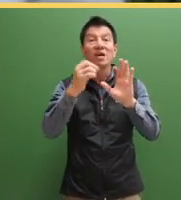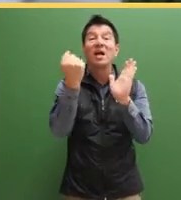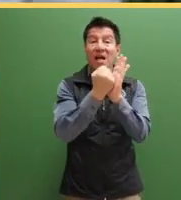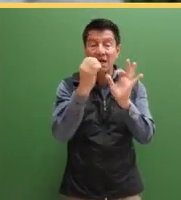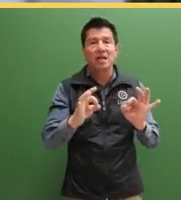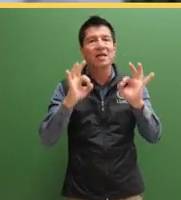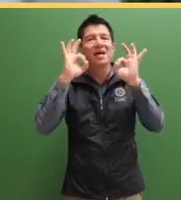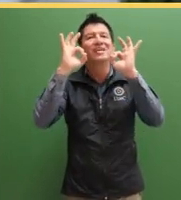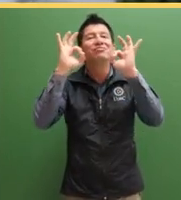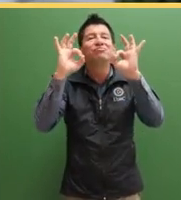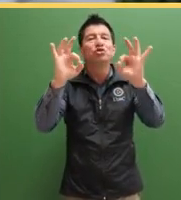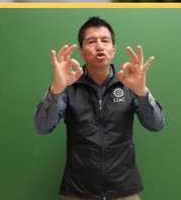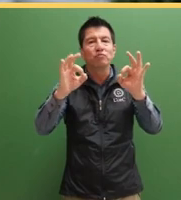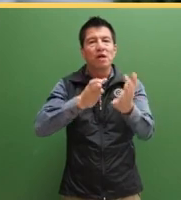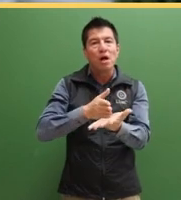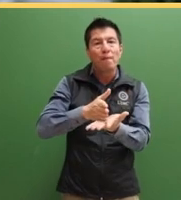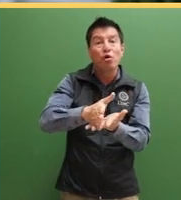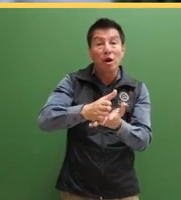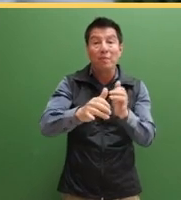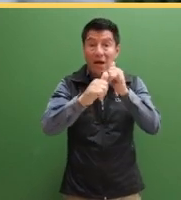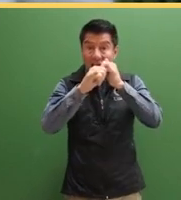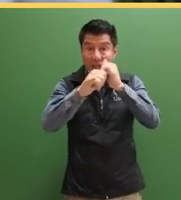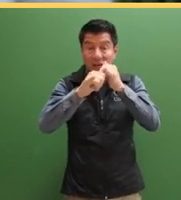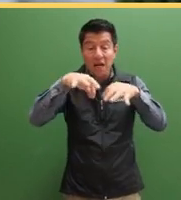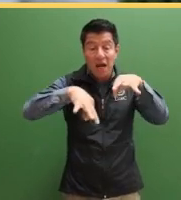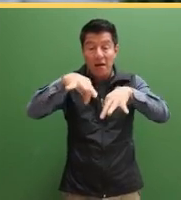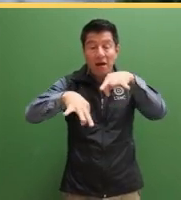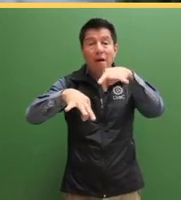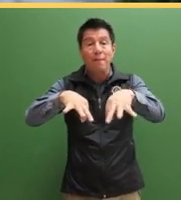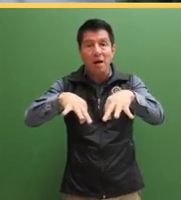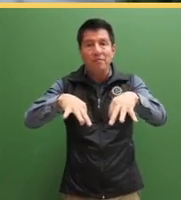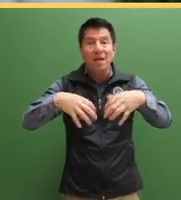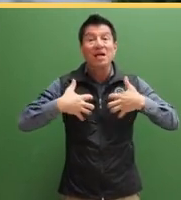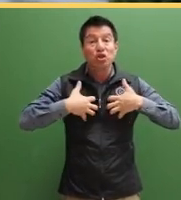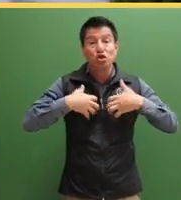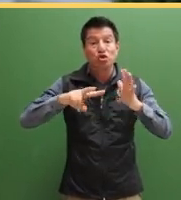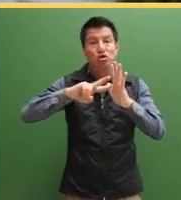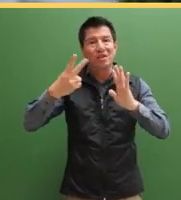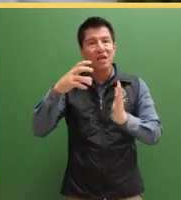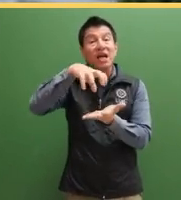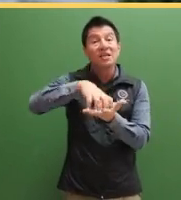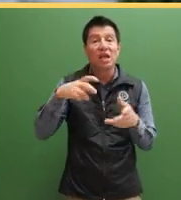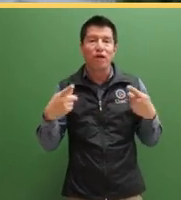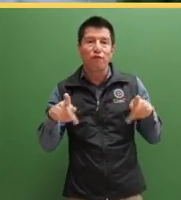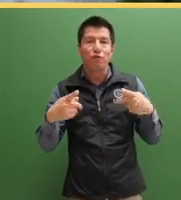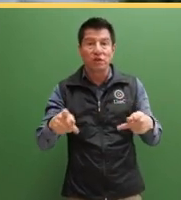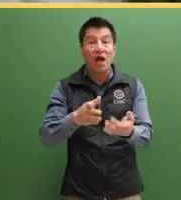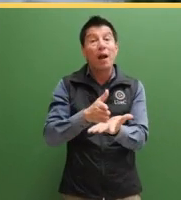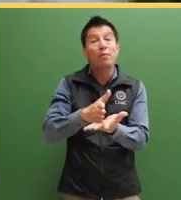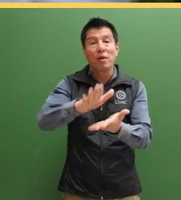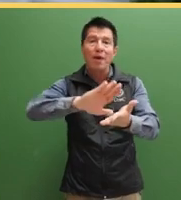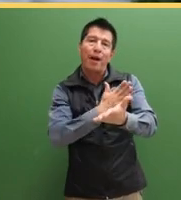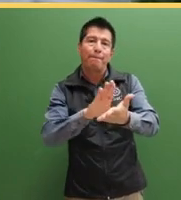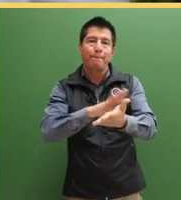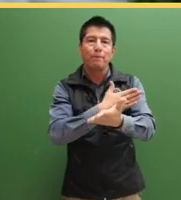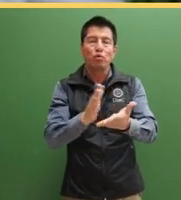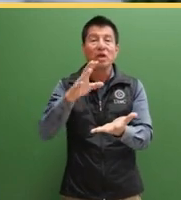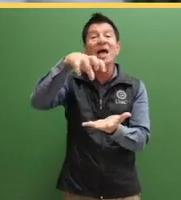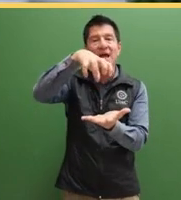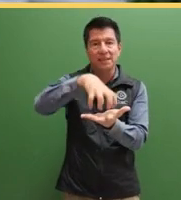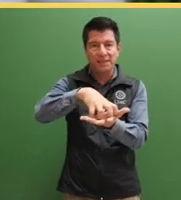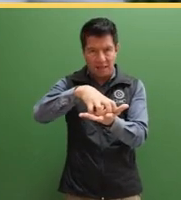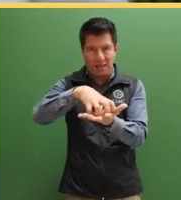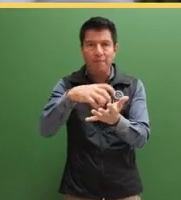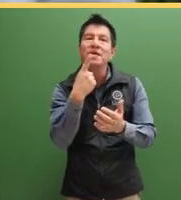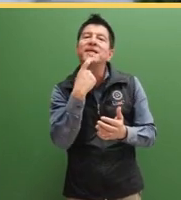la acreditación en alta calidad de los programas de ingeniería, electrónica y zootecnia de la sede Fusagasugá y el programa de música de la